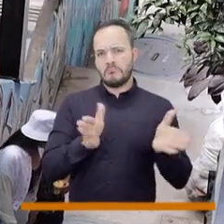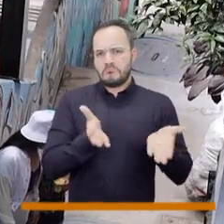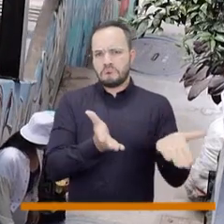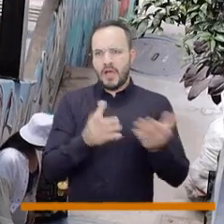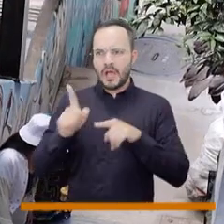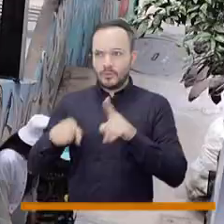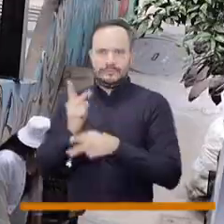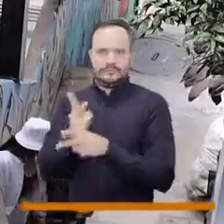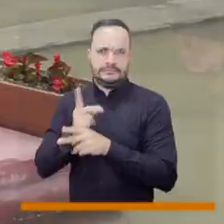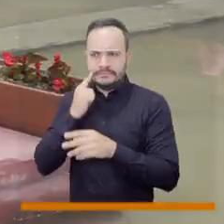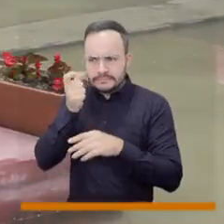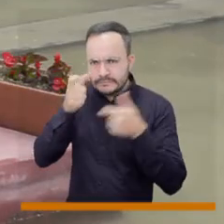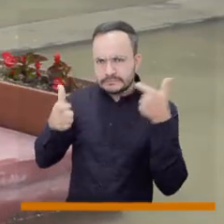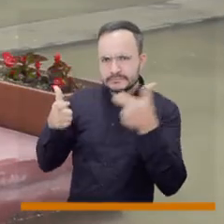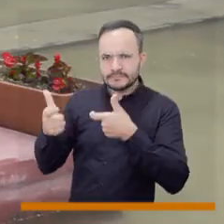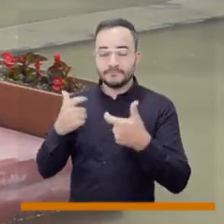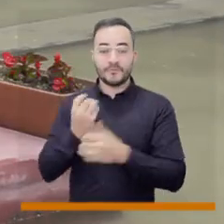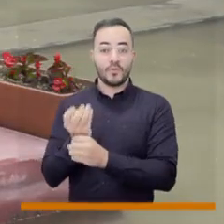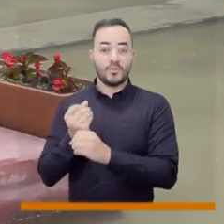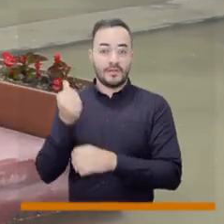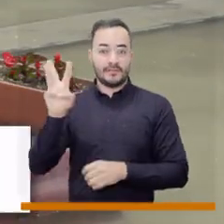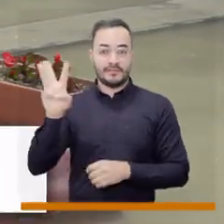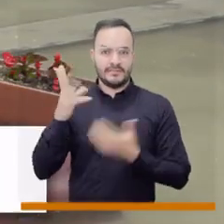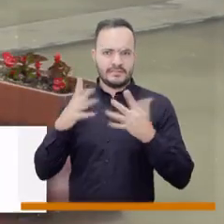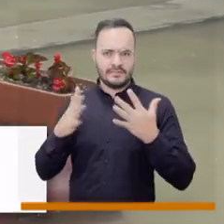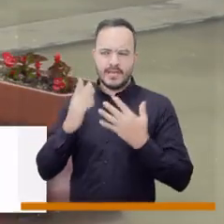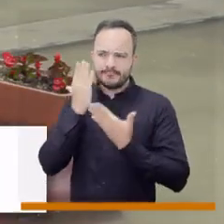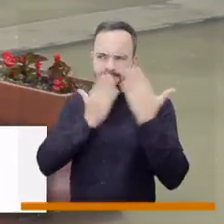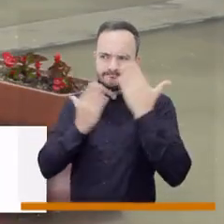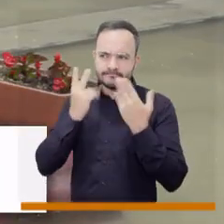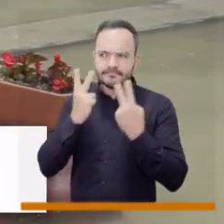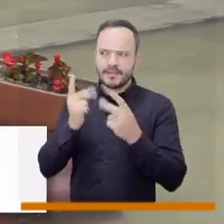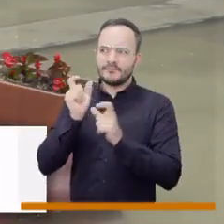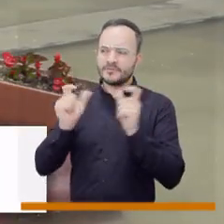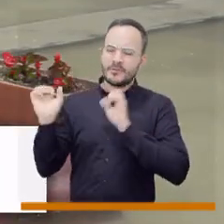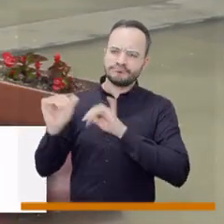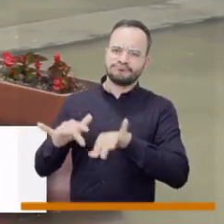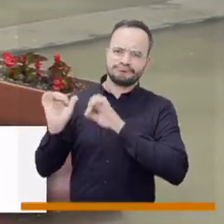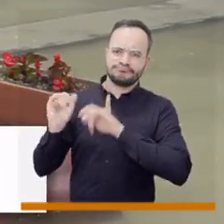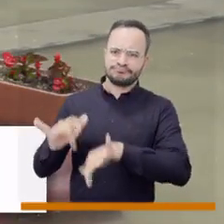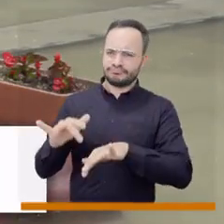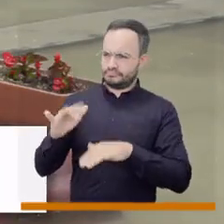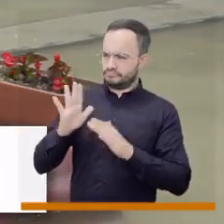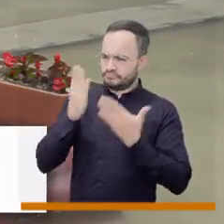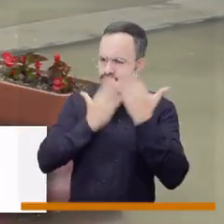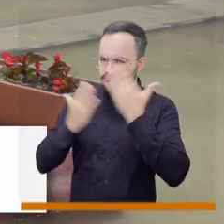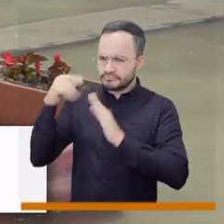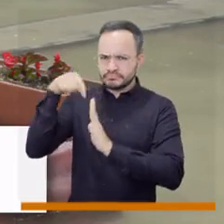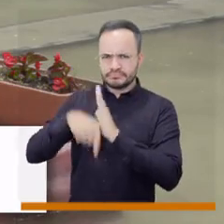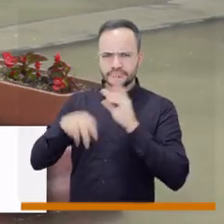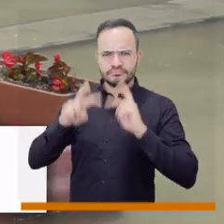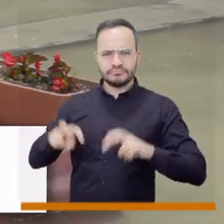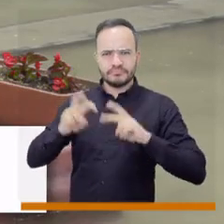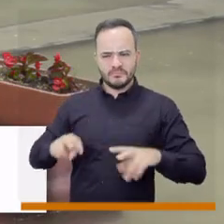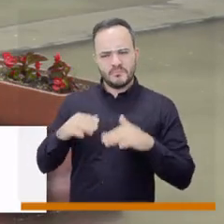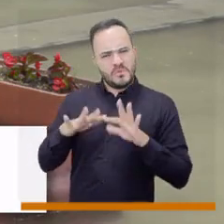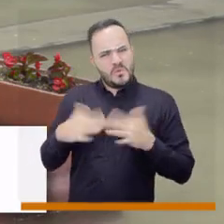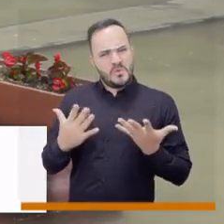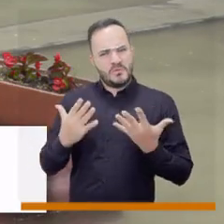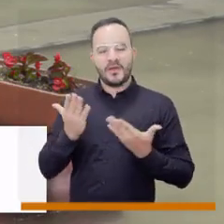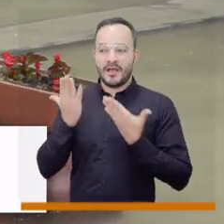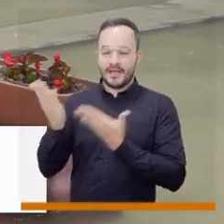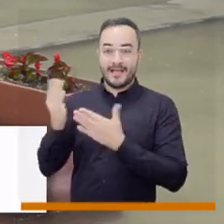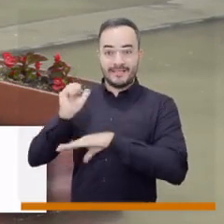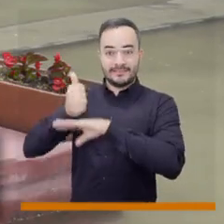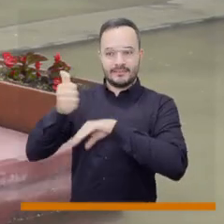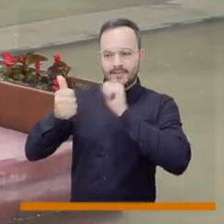la Comuna 13 ya se hizo el primer estudio de carga turística. ¿Pero eso en qué consiste? Nos lo va a explicar la